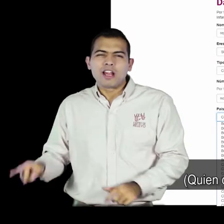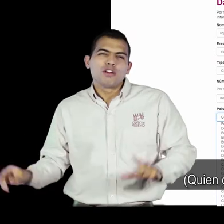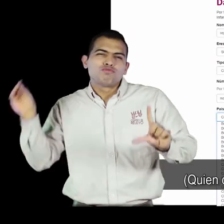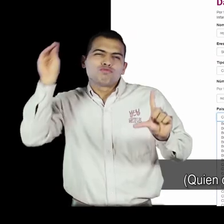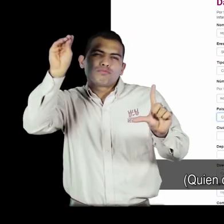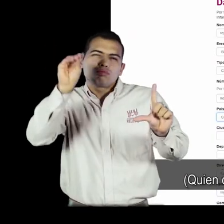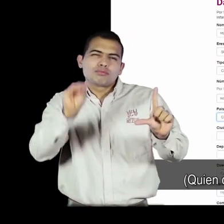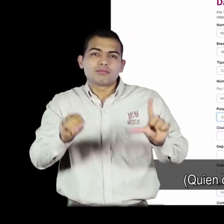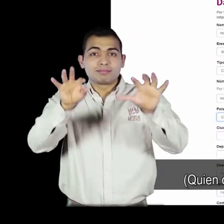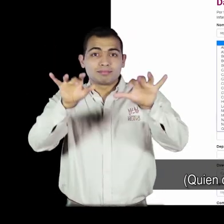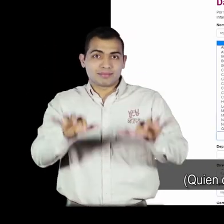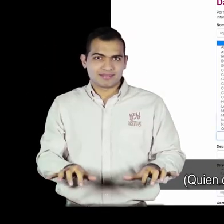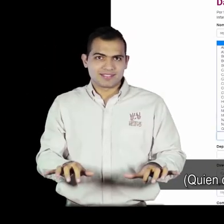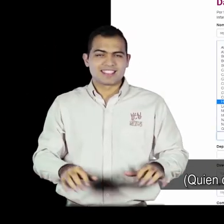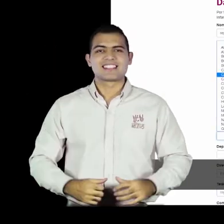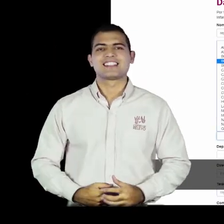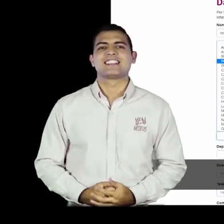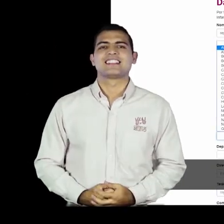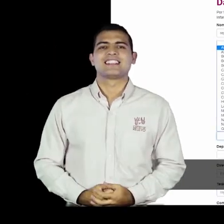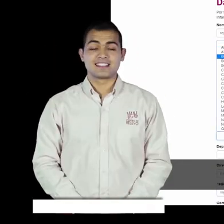de representante legal.